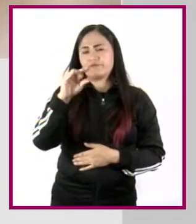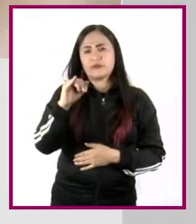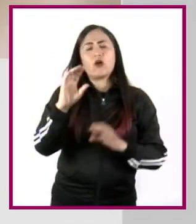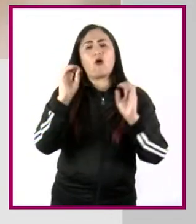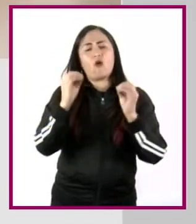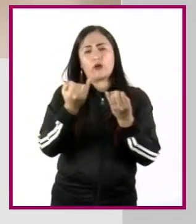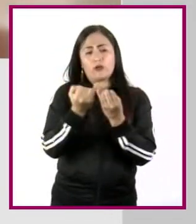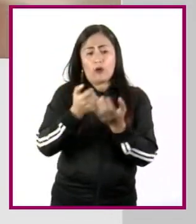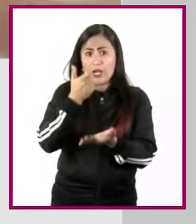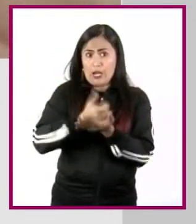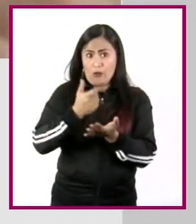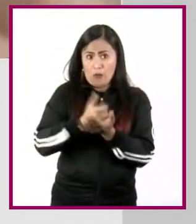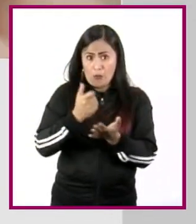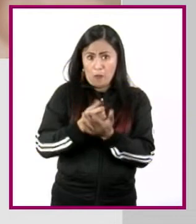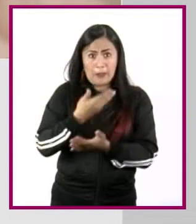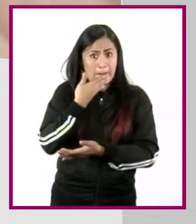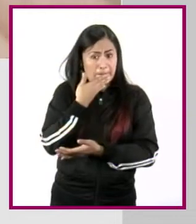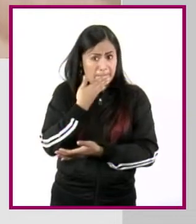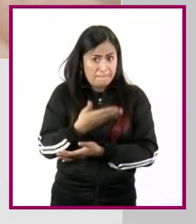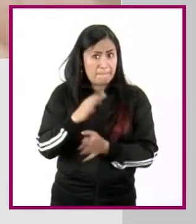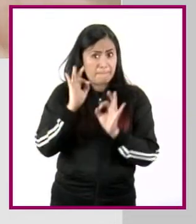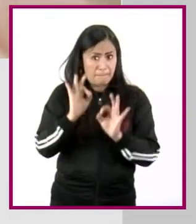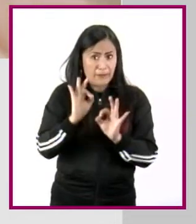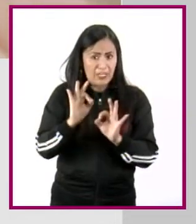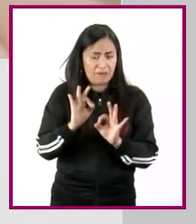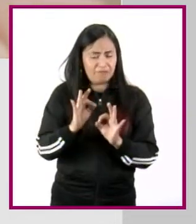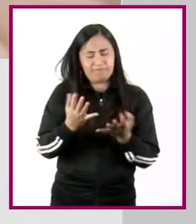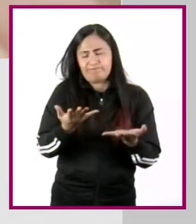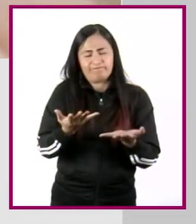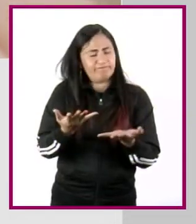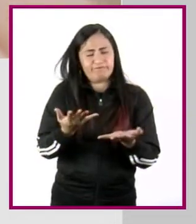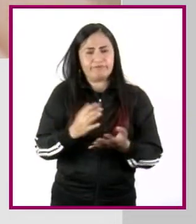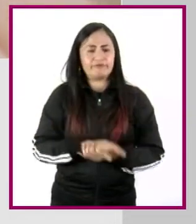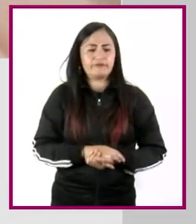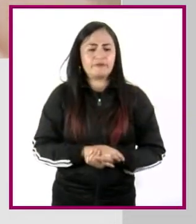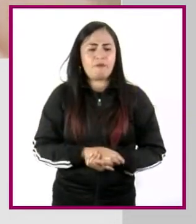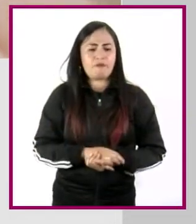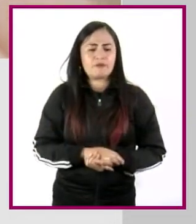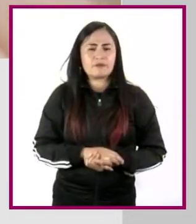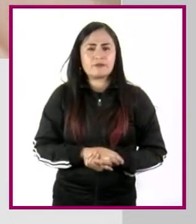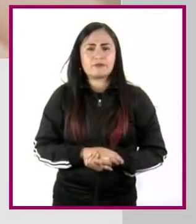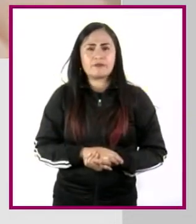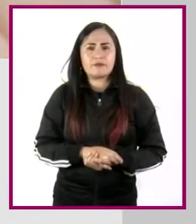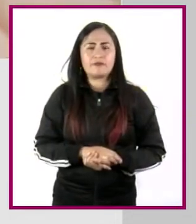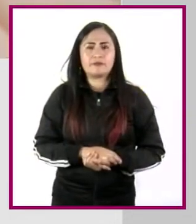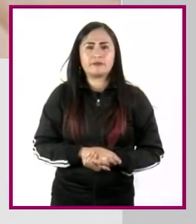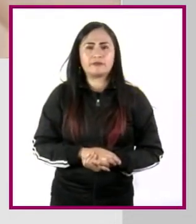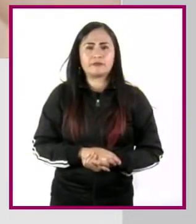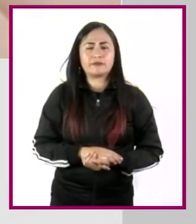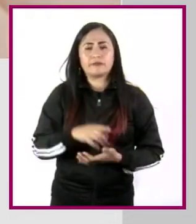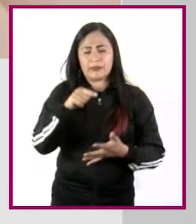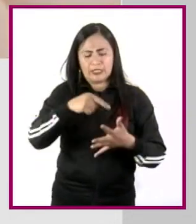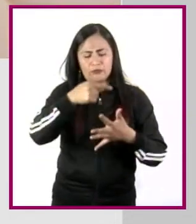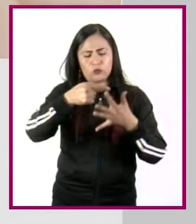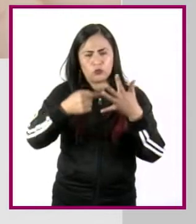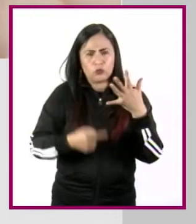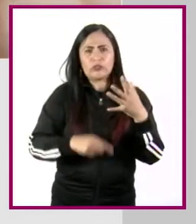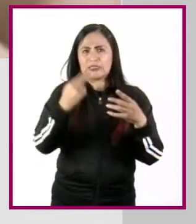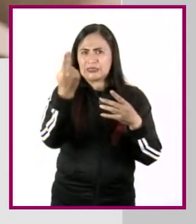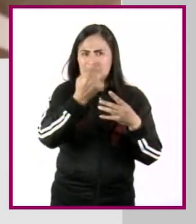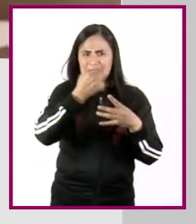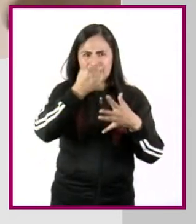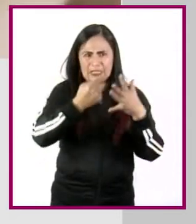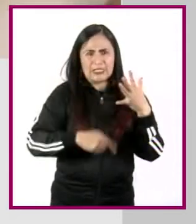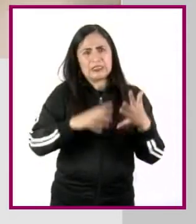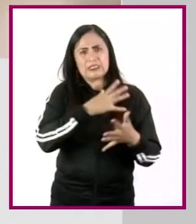estabilidad económica, ¿no? Para poder dar toda la serie de de necesidades cubiertas que necesita